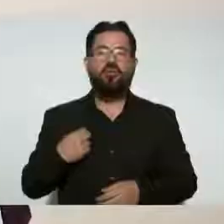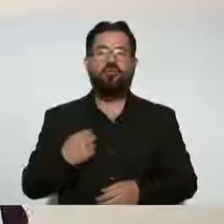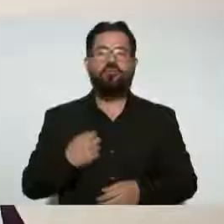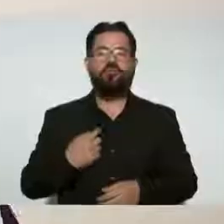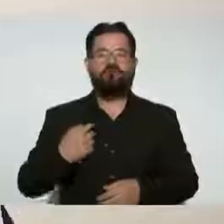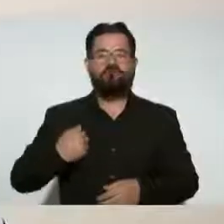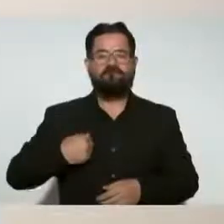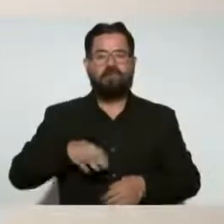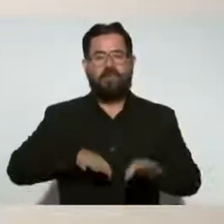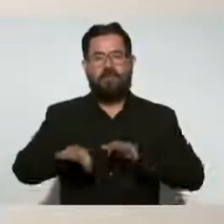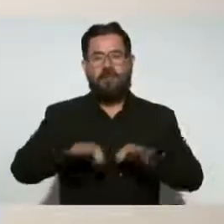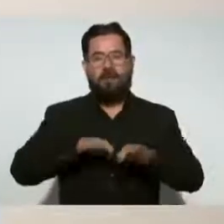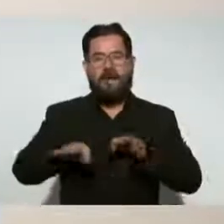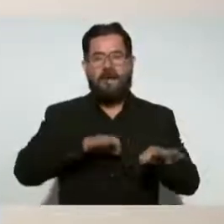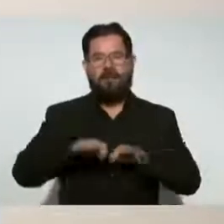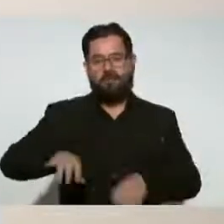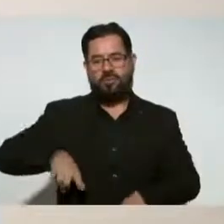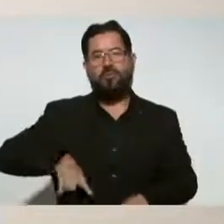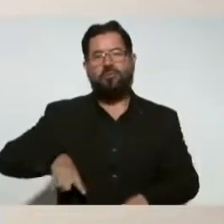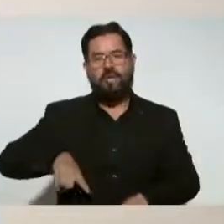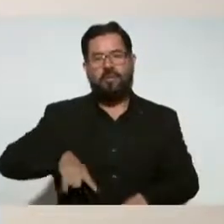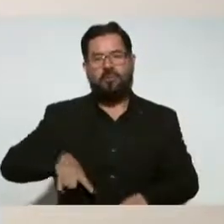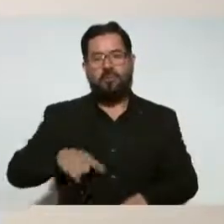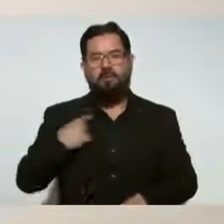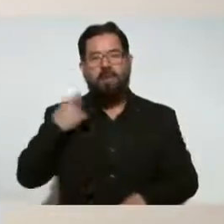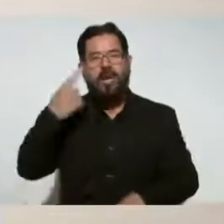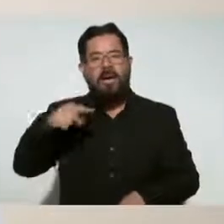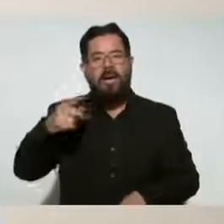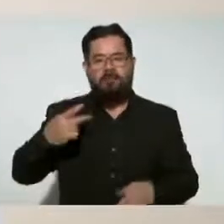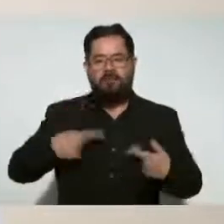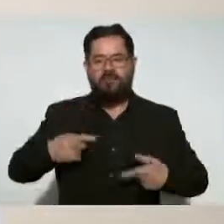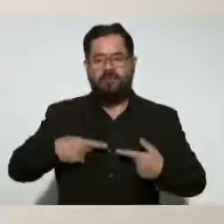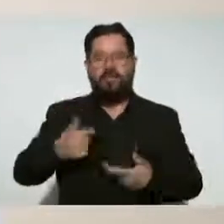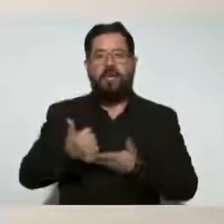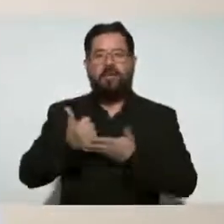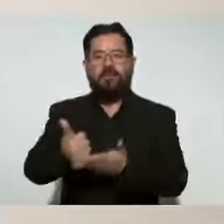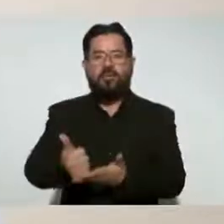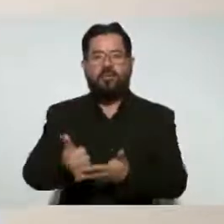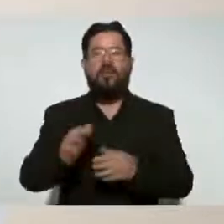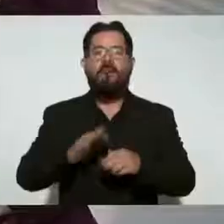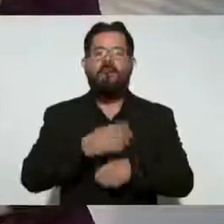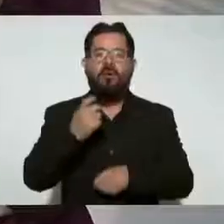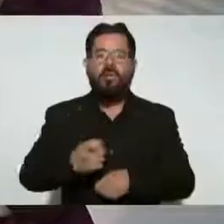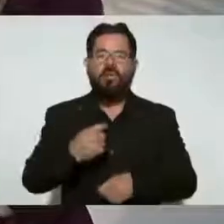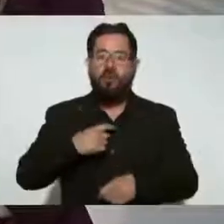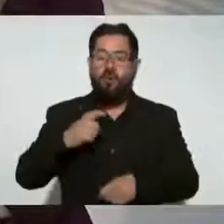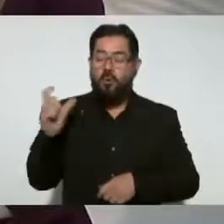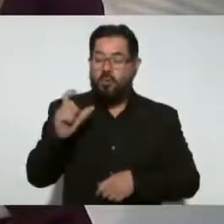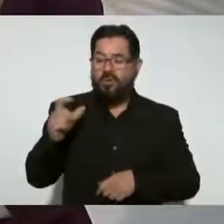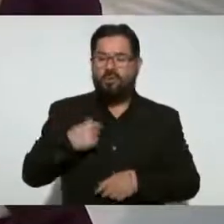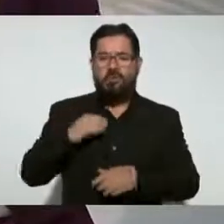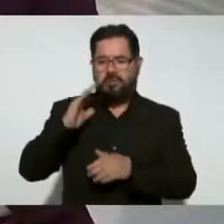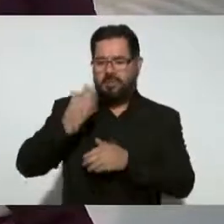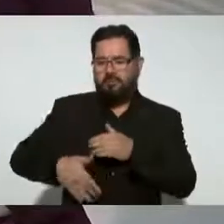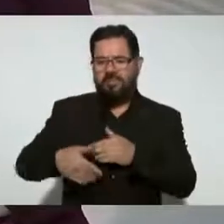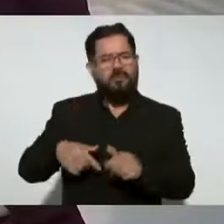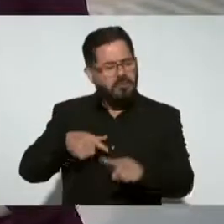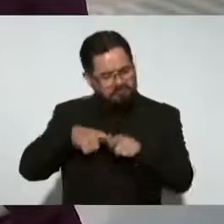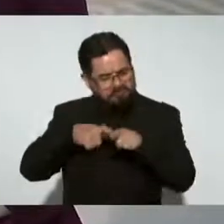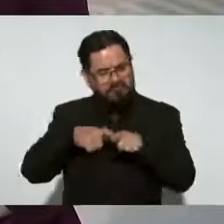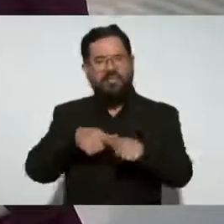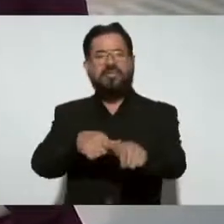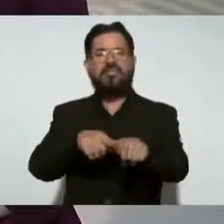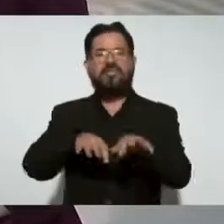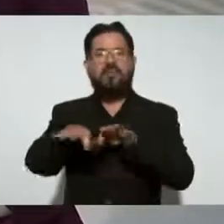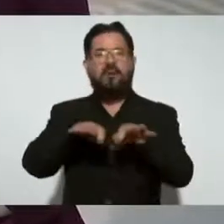de ser servidoras o servidores públicos. Por eso, presidente, hasta el último minuto de mi mandato, yo voy a trabajar de la